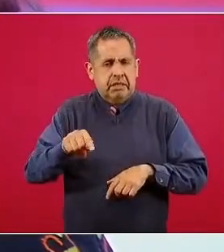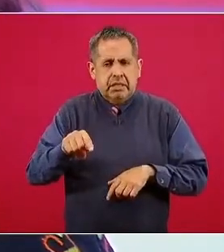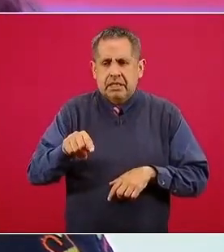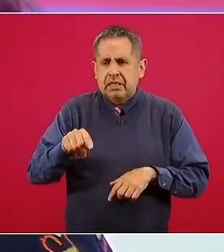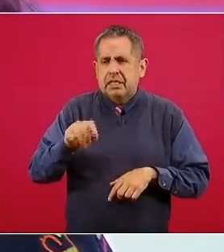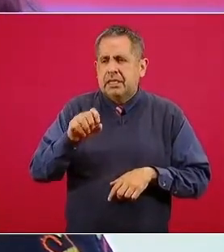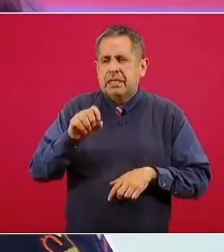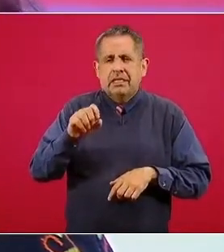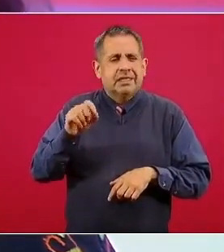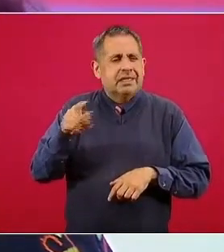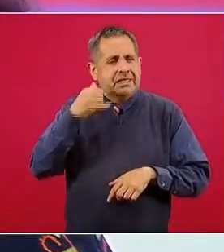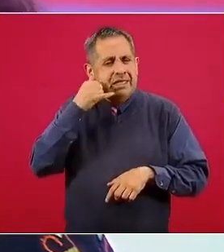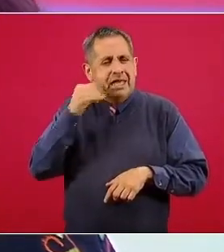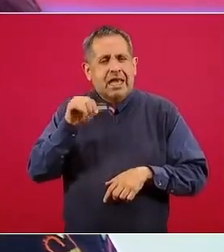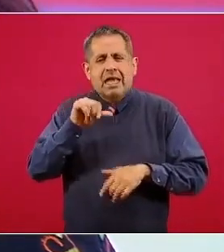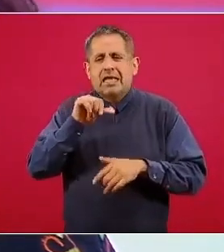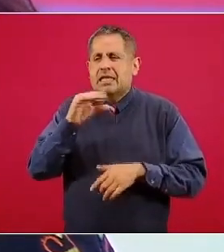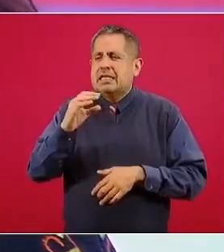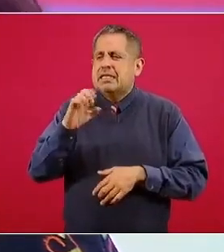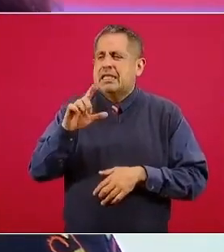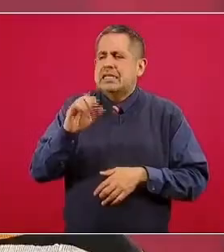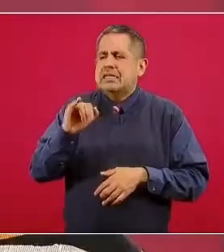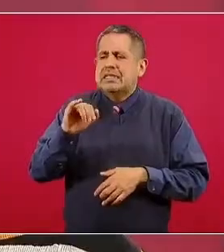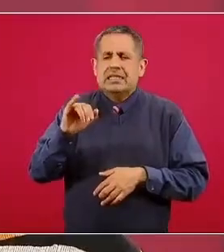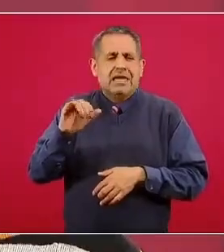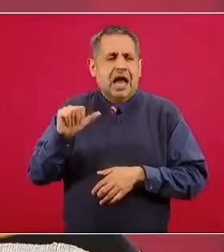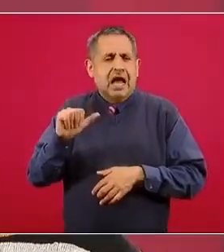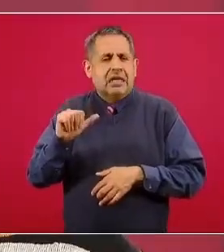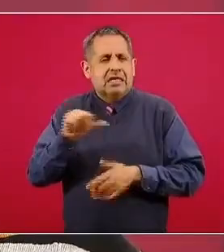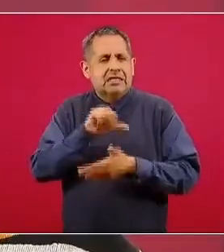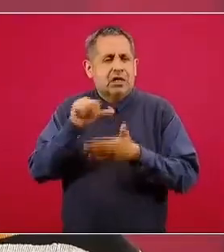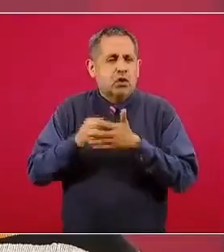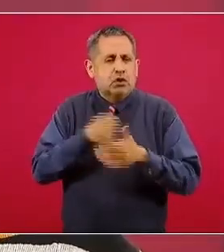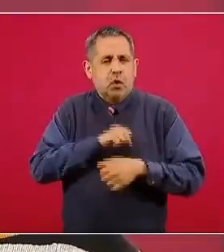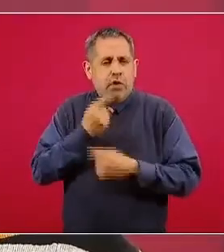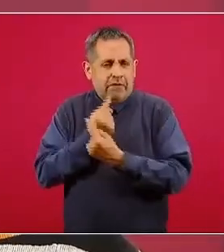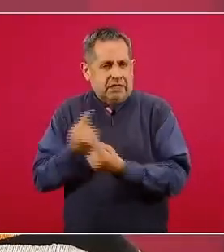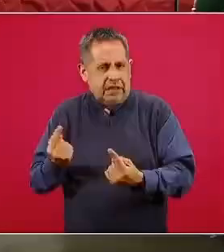CENSIA, del Centro Nacional para la Salud de la Infancia, esta información,